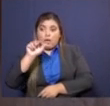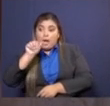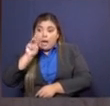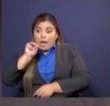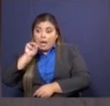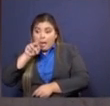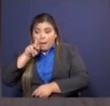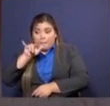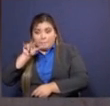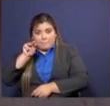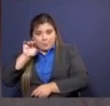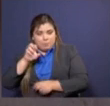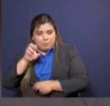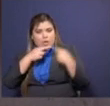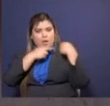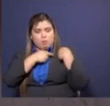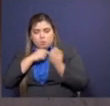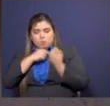de